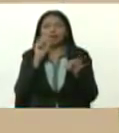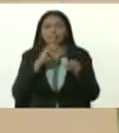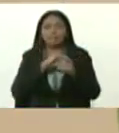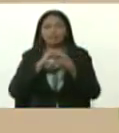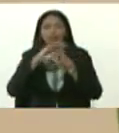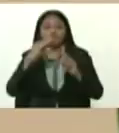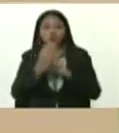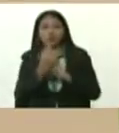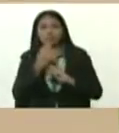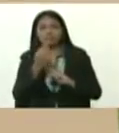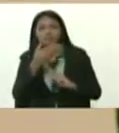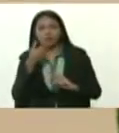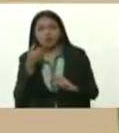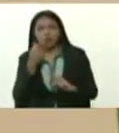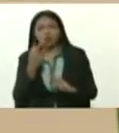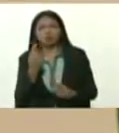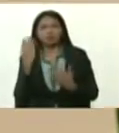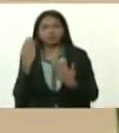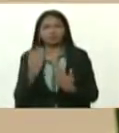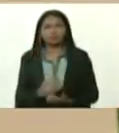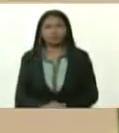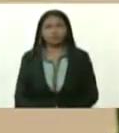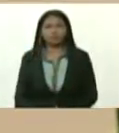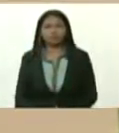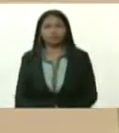¿Te suena mejor testigo?